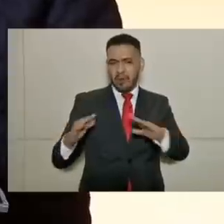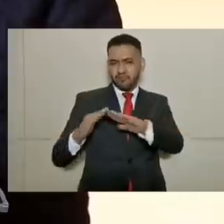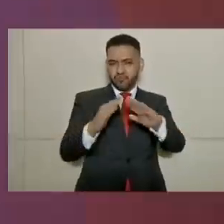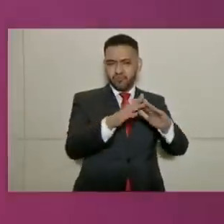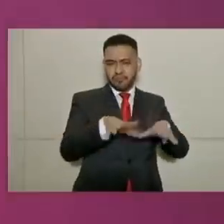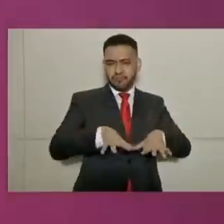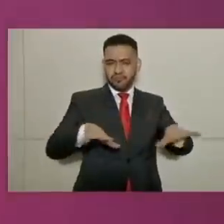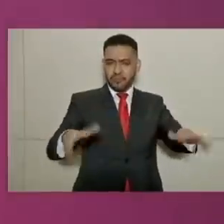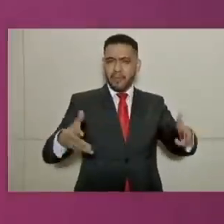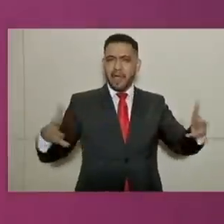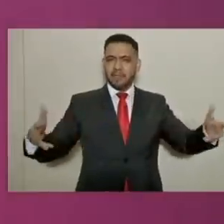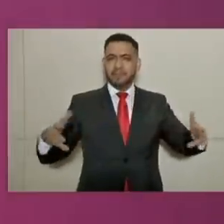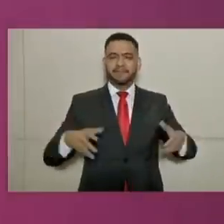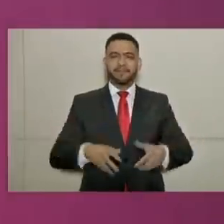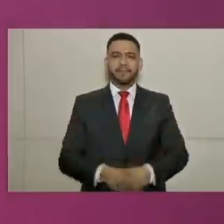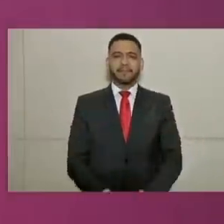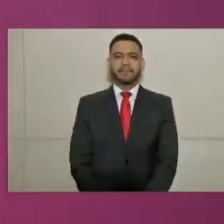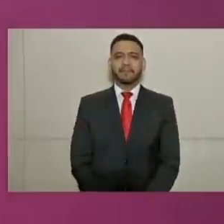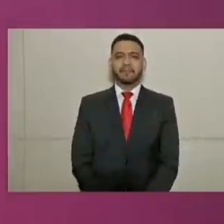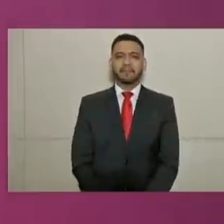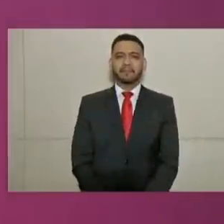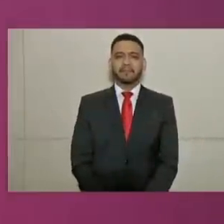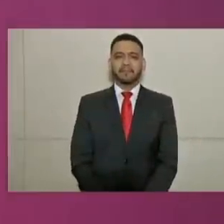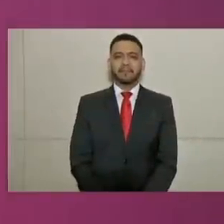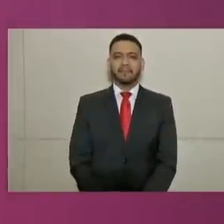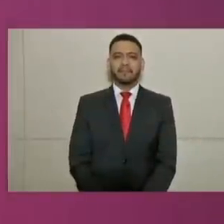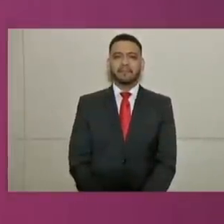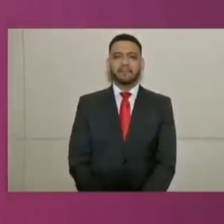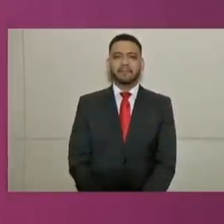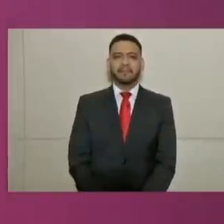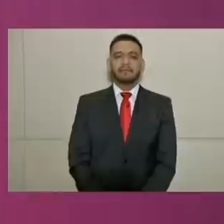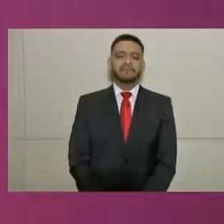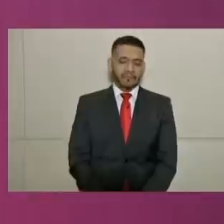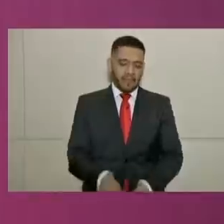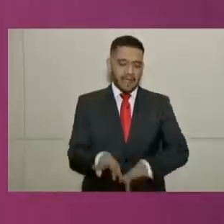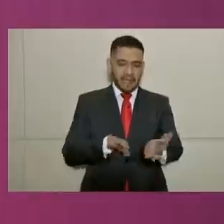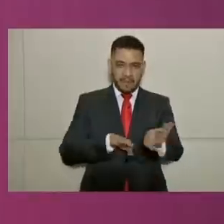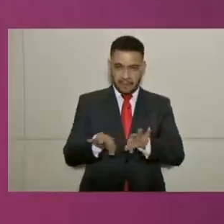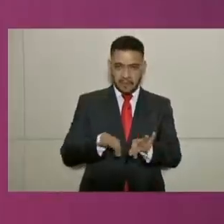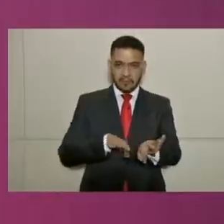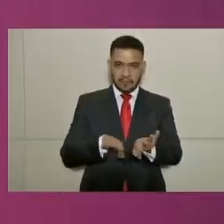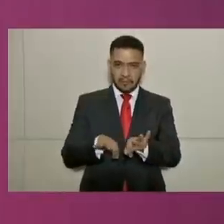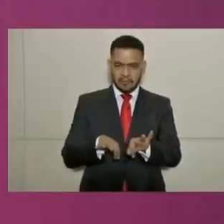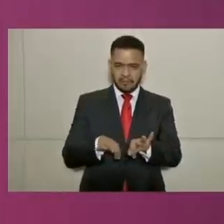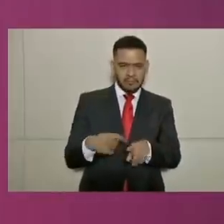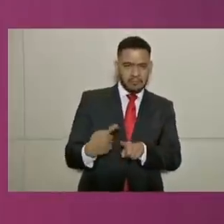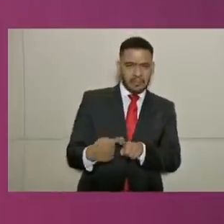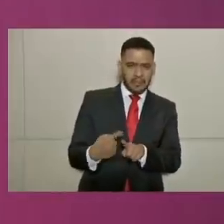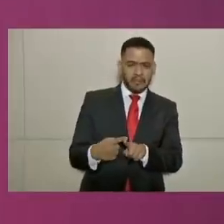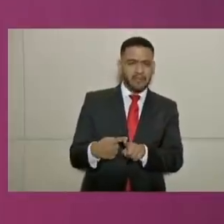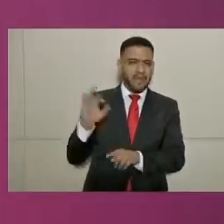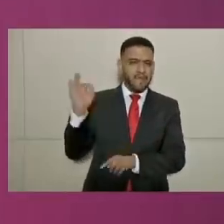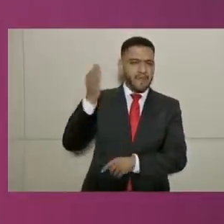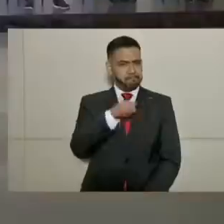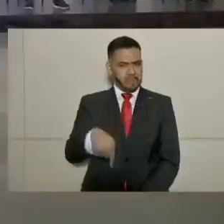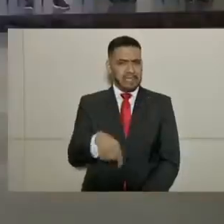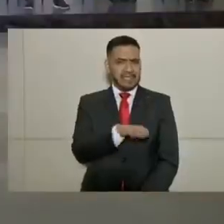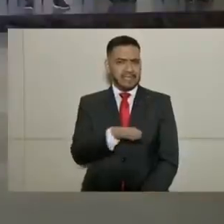urbano. Se va a trabajar aquí por parte de la